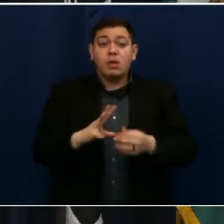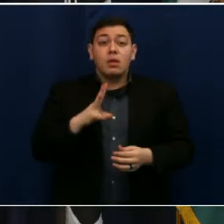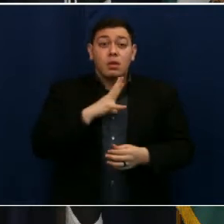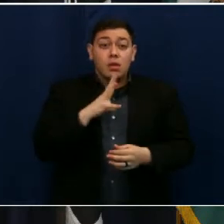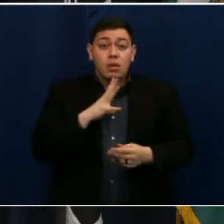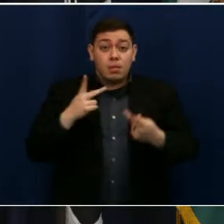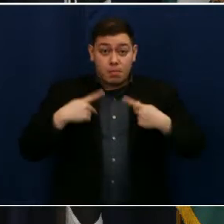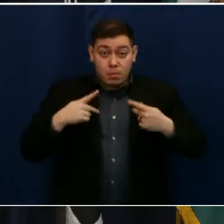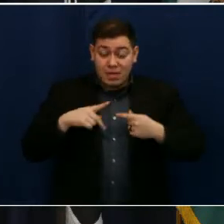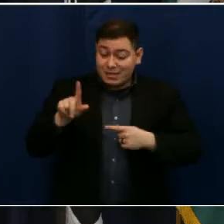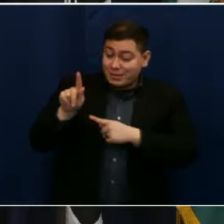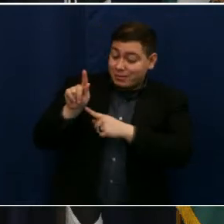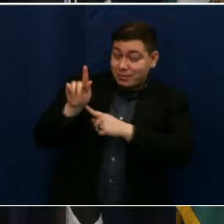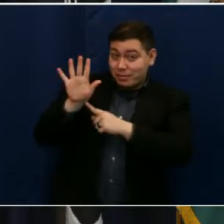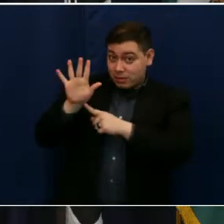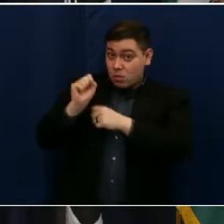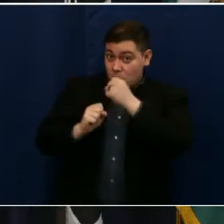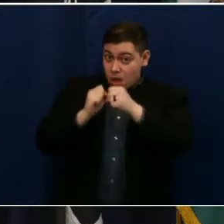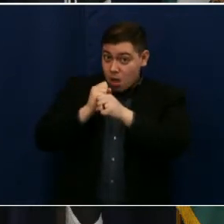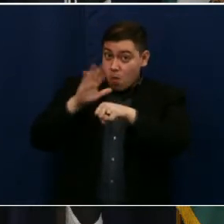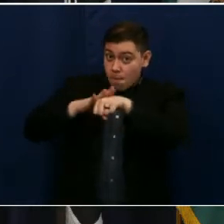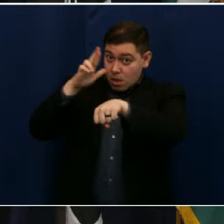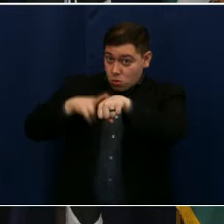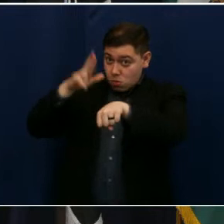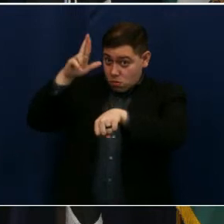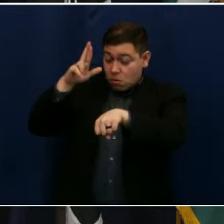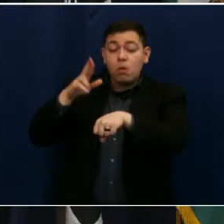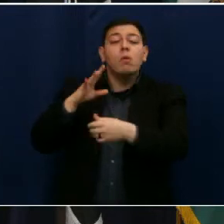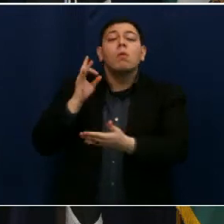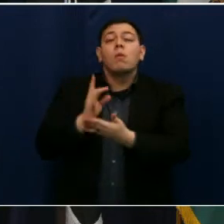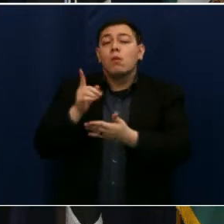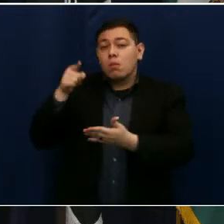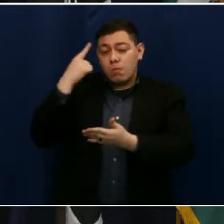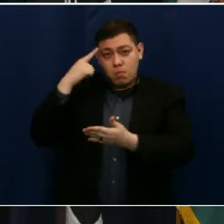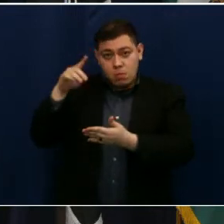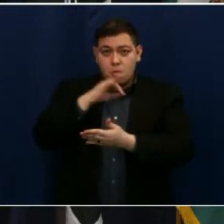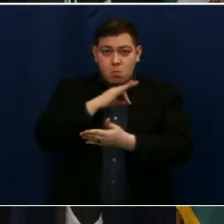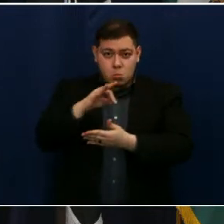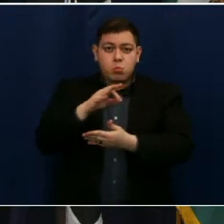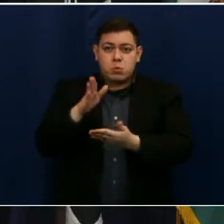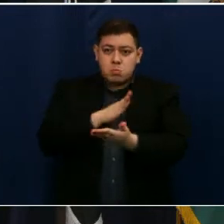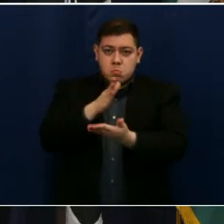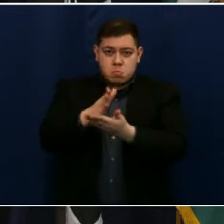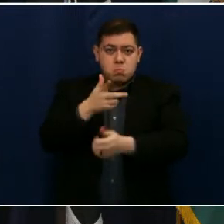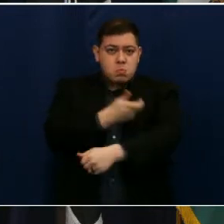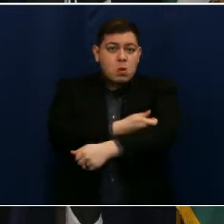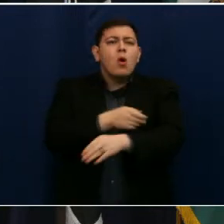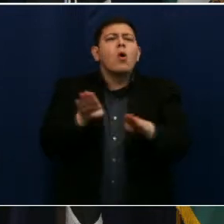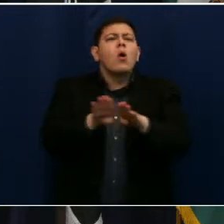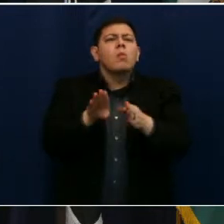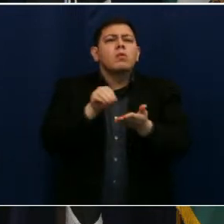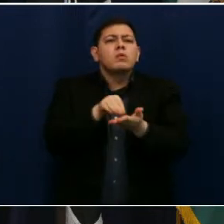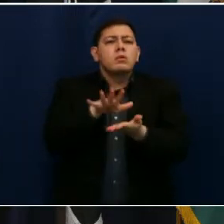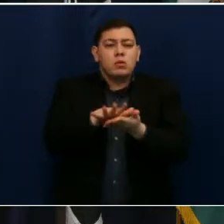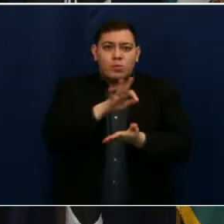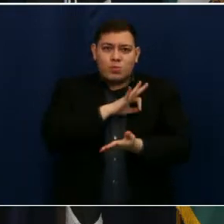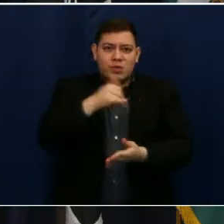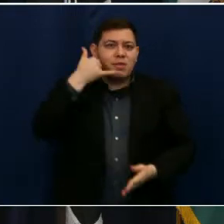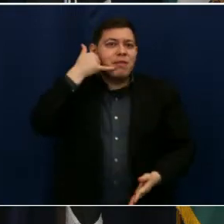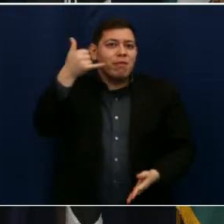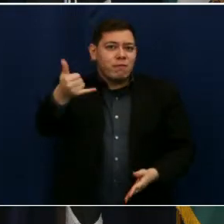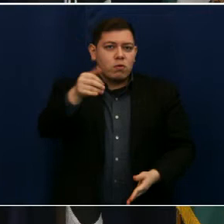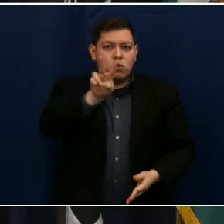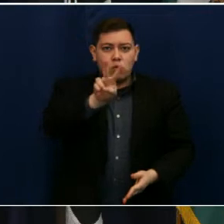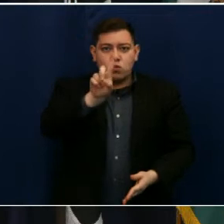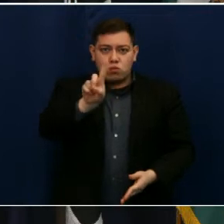personas que tienen 75 años o más, los invitamos a que hablen al 211 para que les puedan hacer